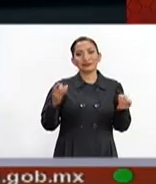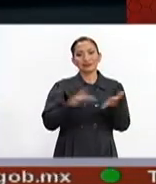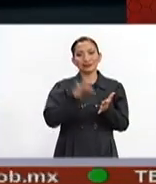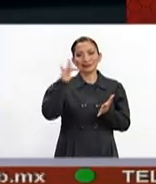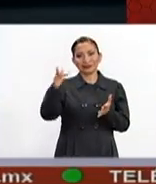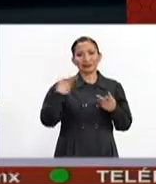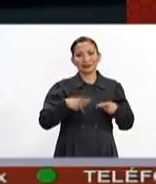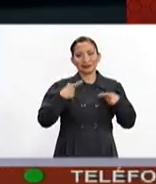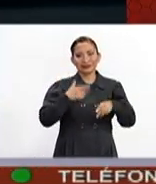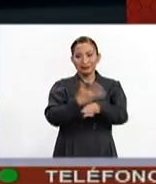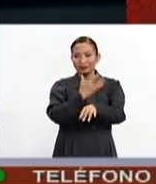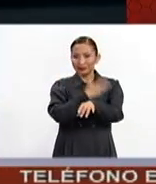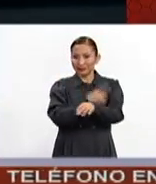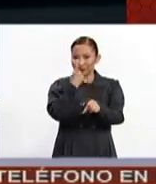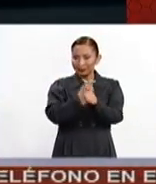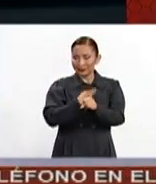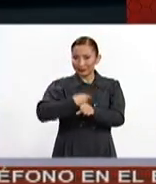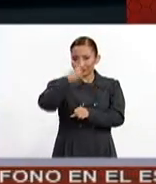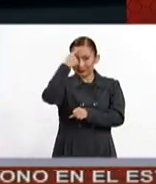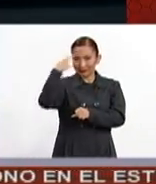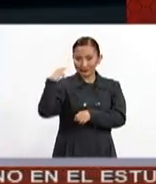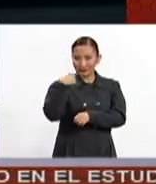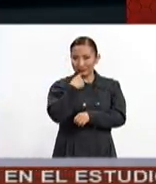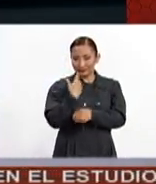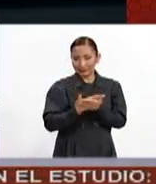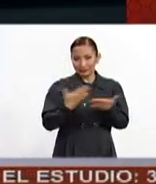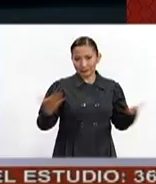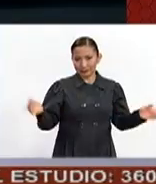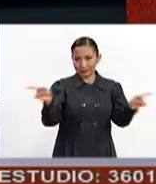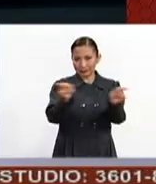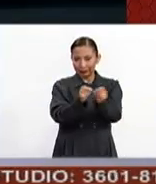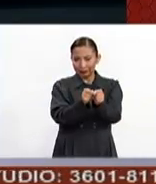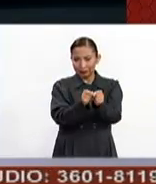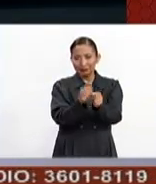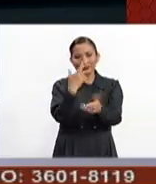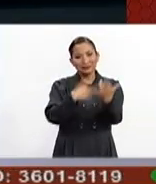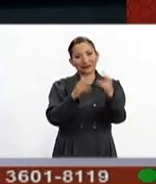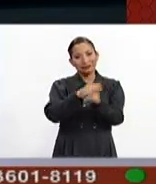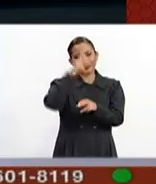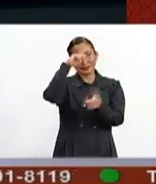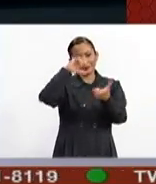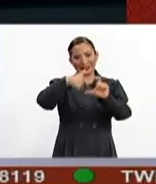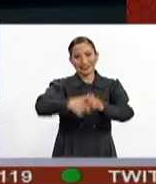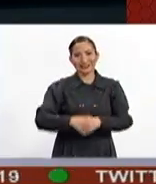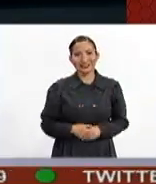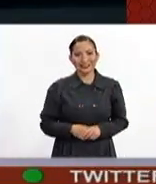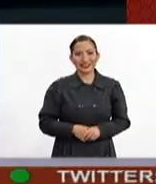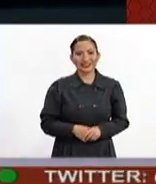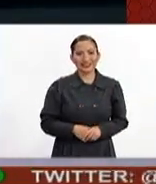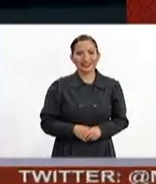Muchísimas gracias a quienes nos acompañaron en esta primera media hora. Nosotros vamos al resumen. Regresamos en México al Día.